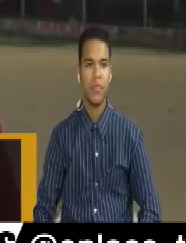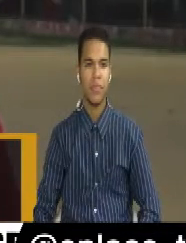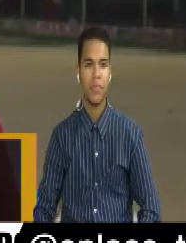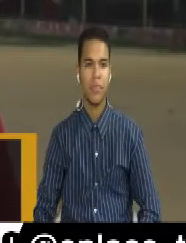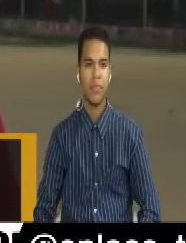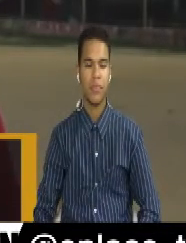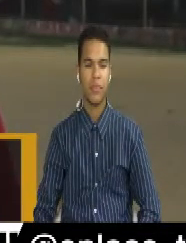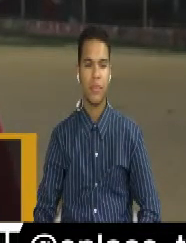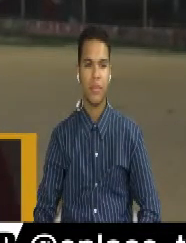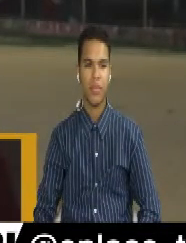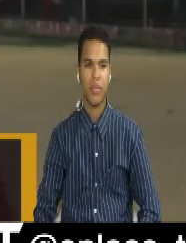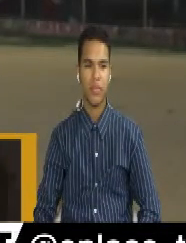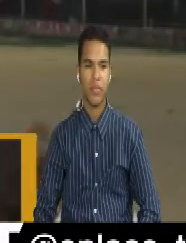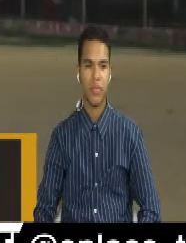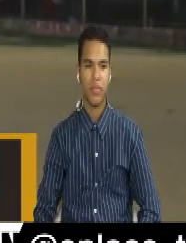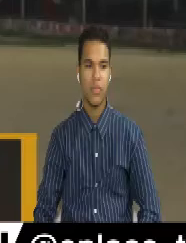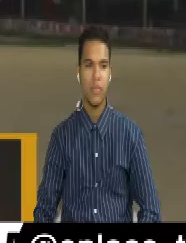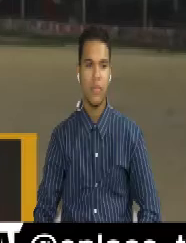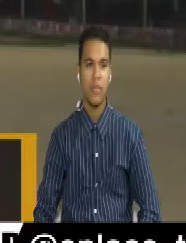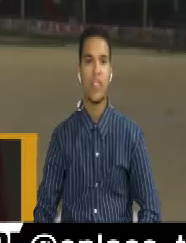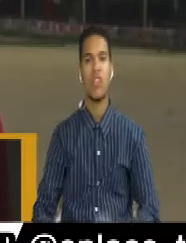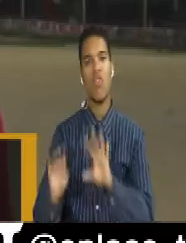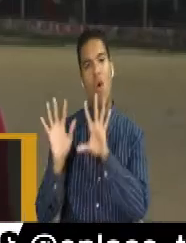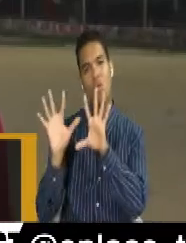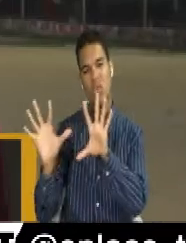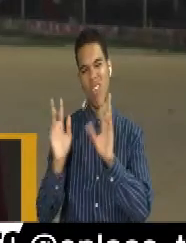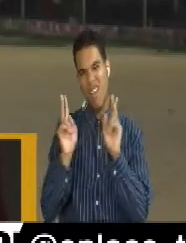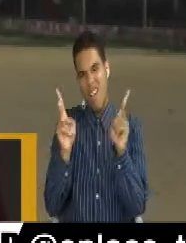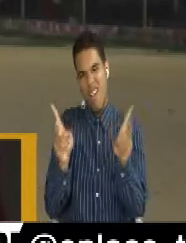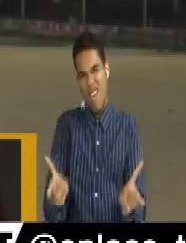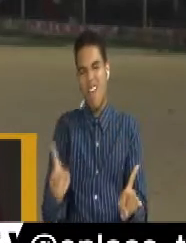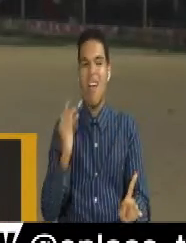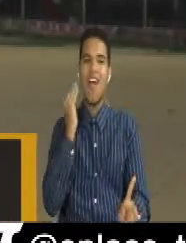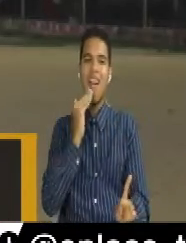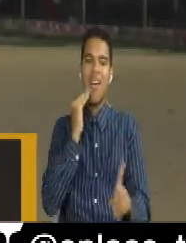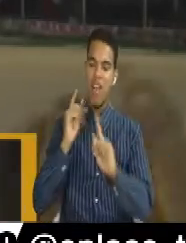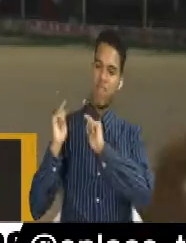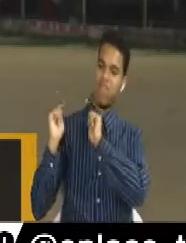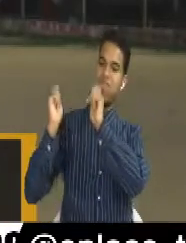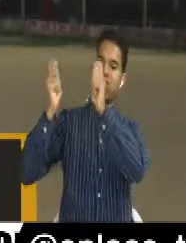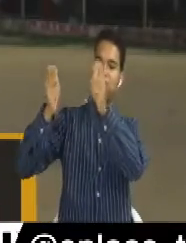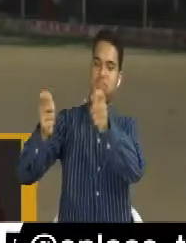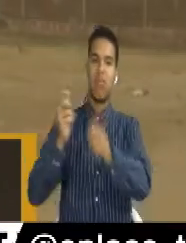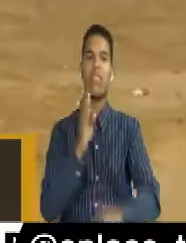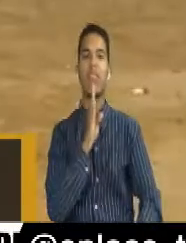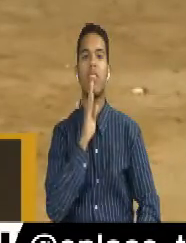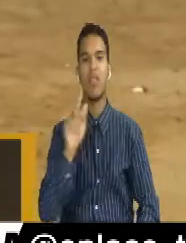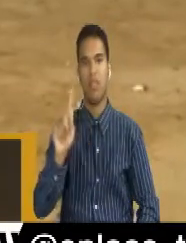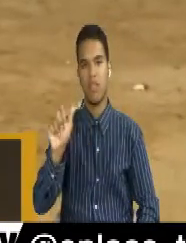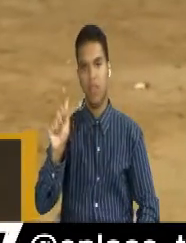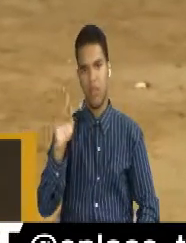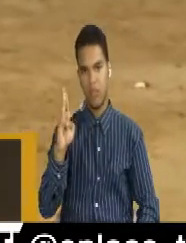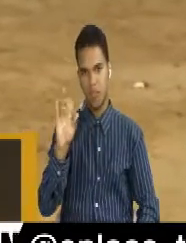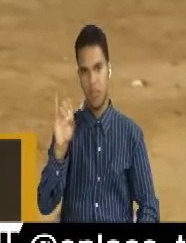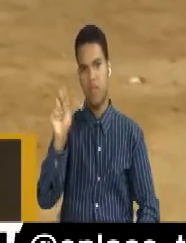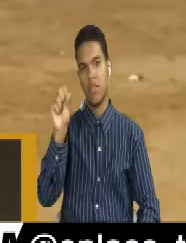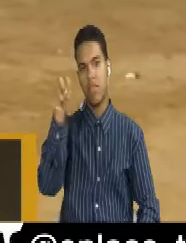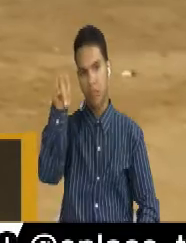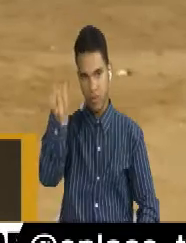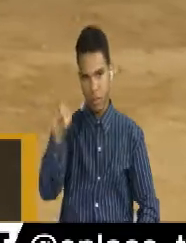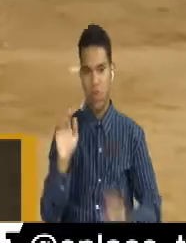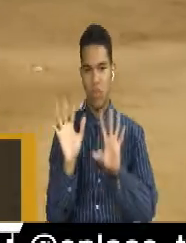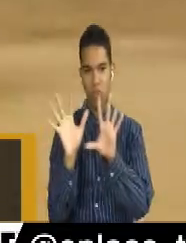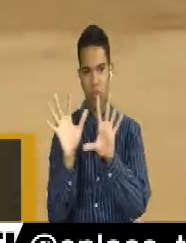Chifri le había entregado el torneo femenino al finado Fabián, que el árbitro aquel que,